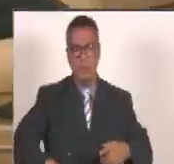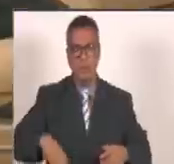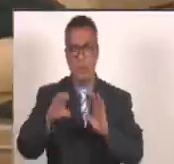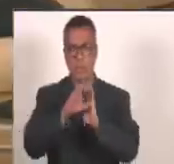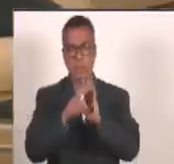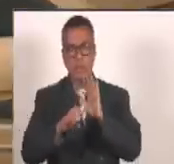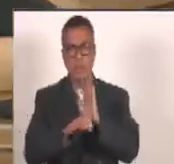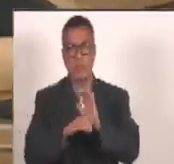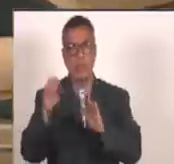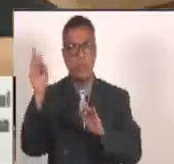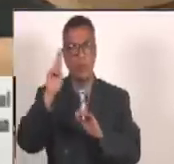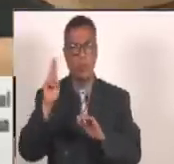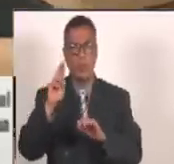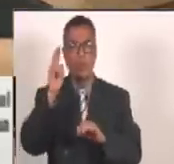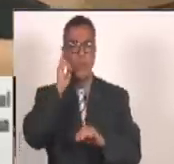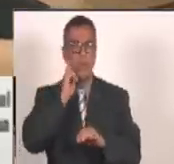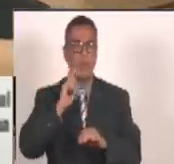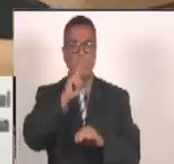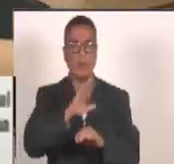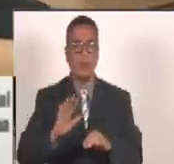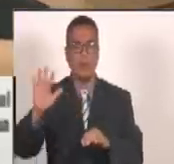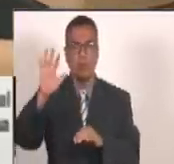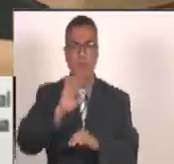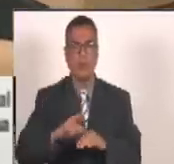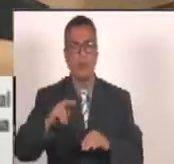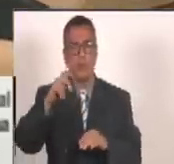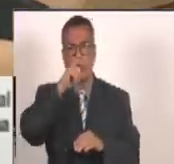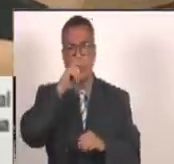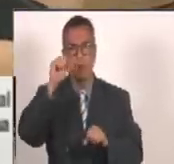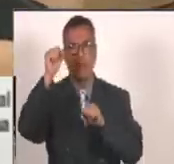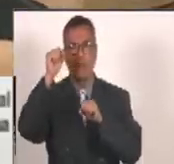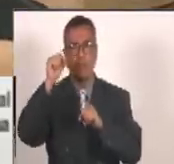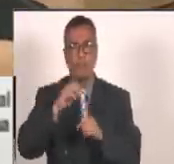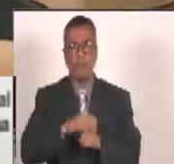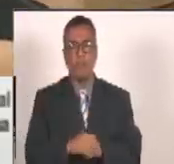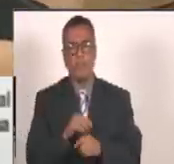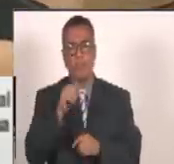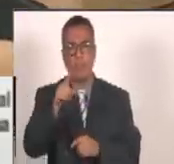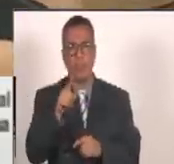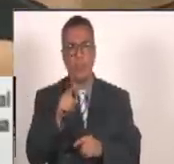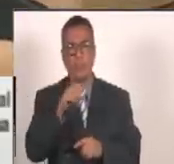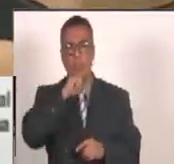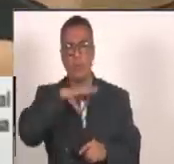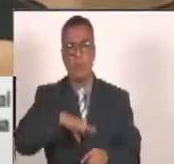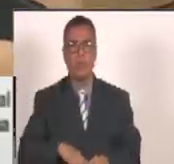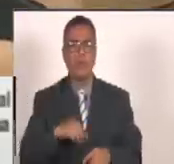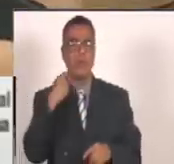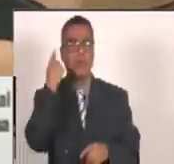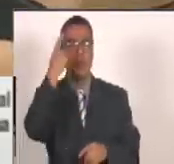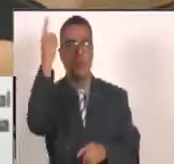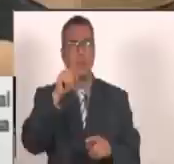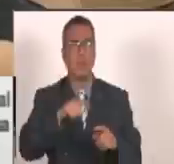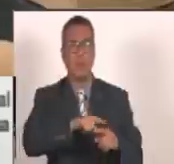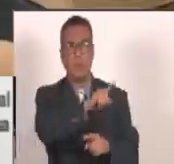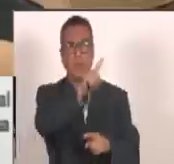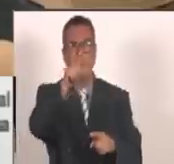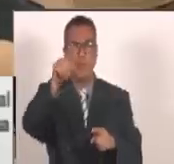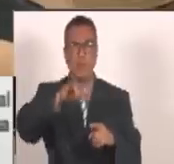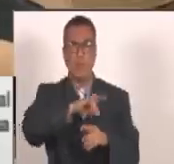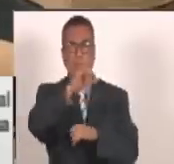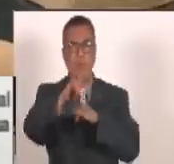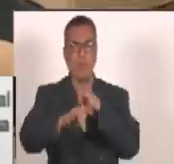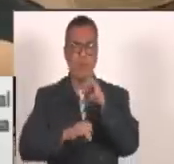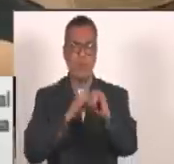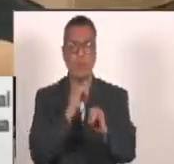presidente constitucional de la República Bolivariana de Venezuela, Nicolás Maduro Moros, por su histórica y exitosa gira